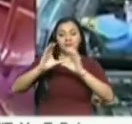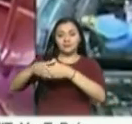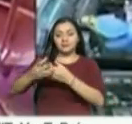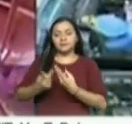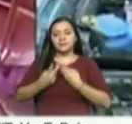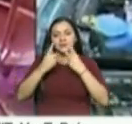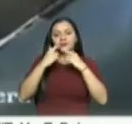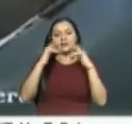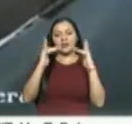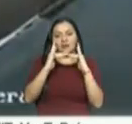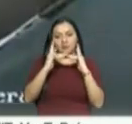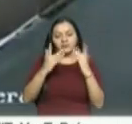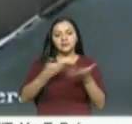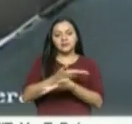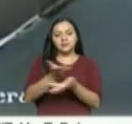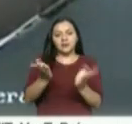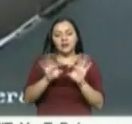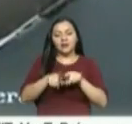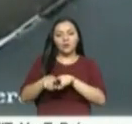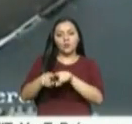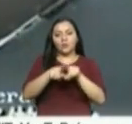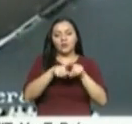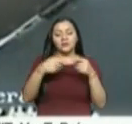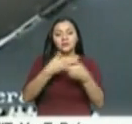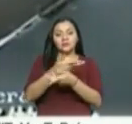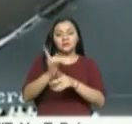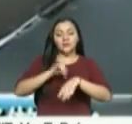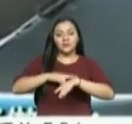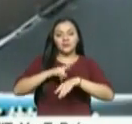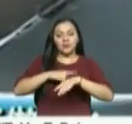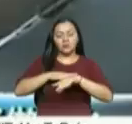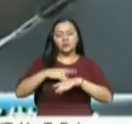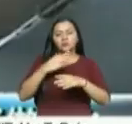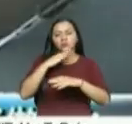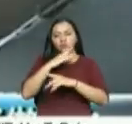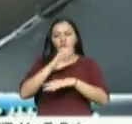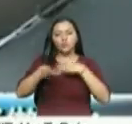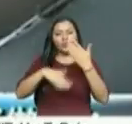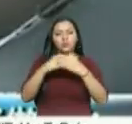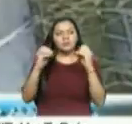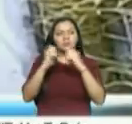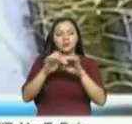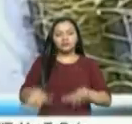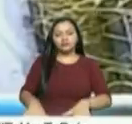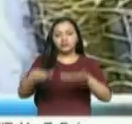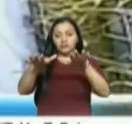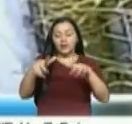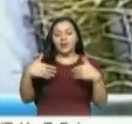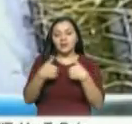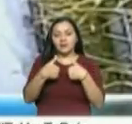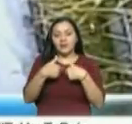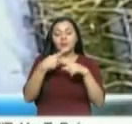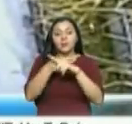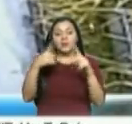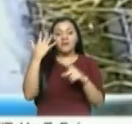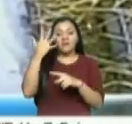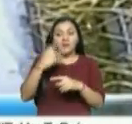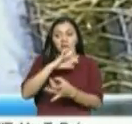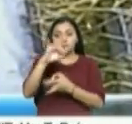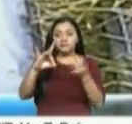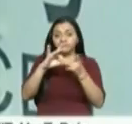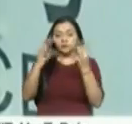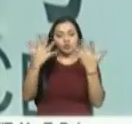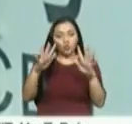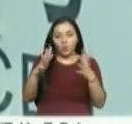alberga camas, una sala común, un baño, una sala de tratamiento de desechos y otra de cría de animales. Aunque todavía no hay fecha ni programa